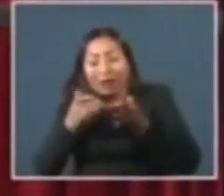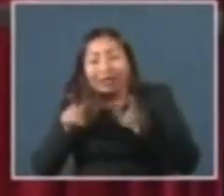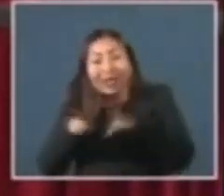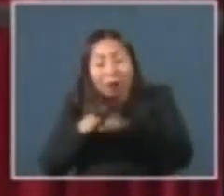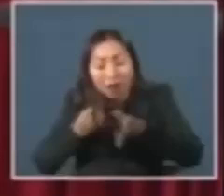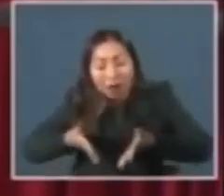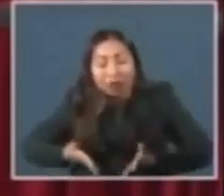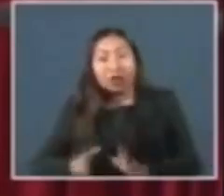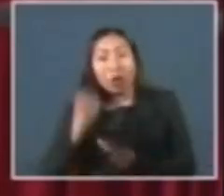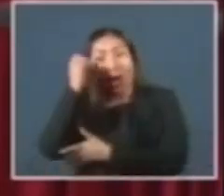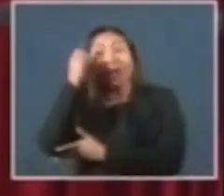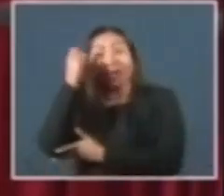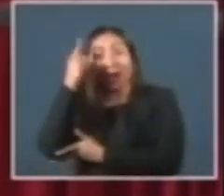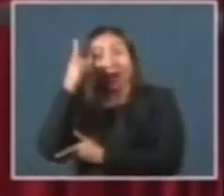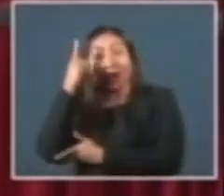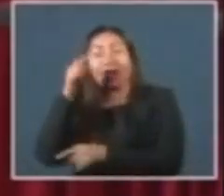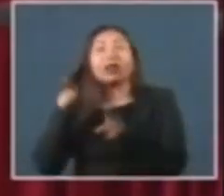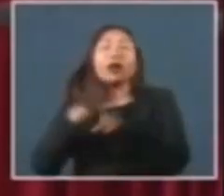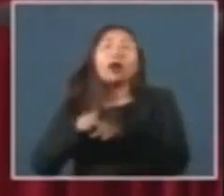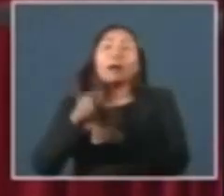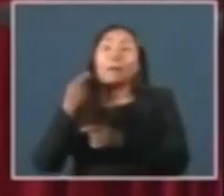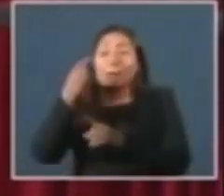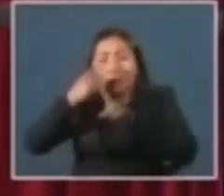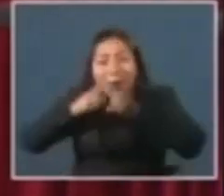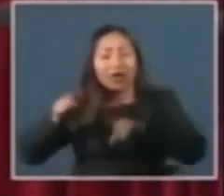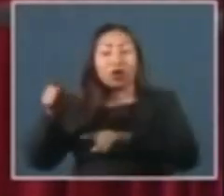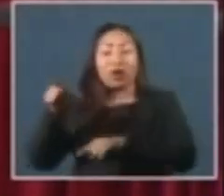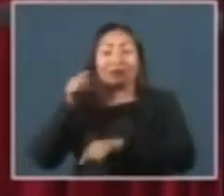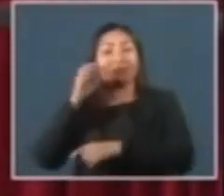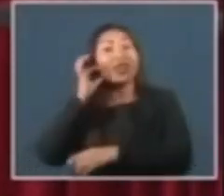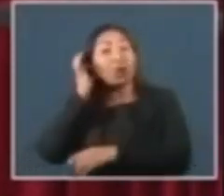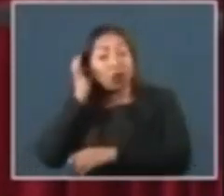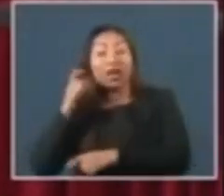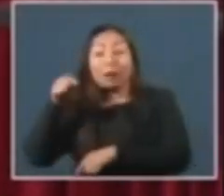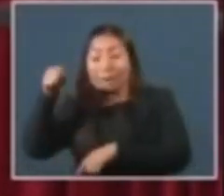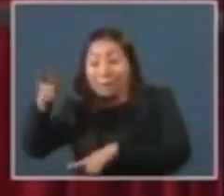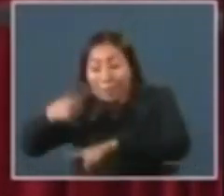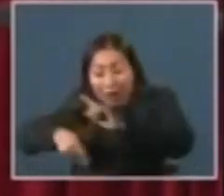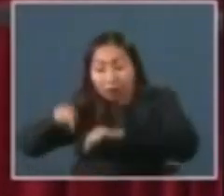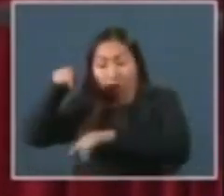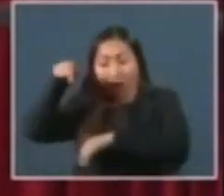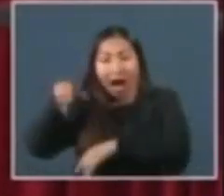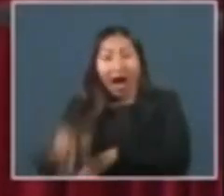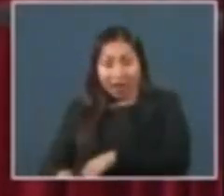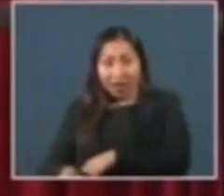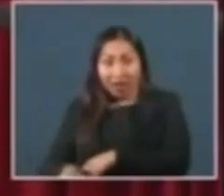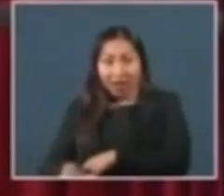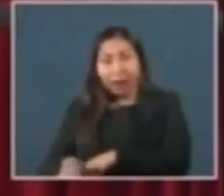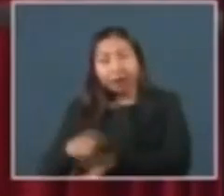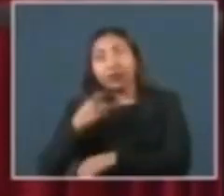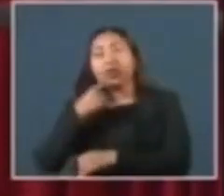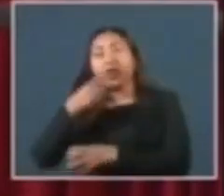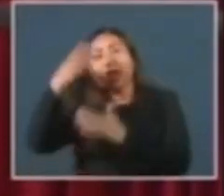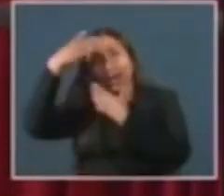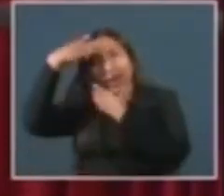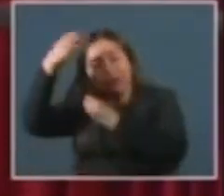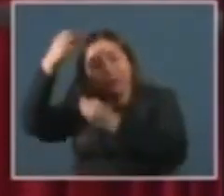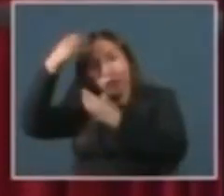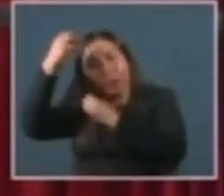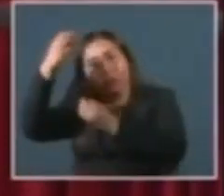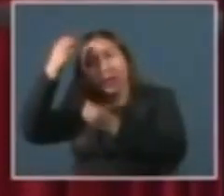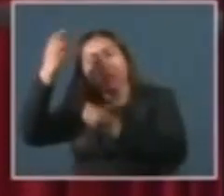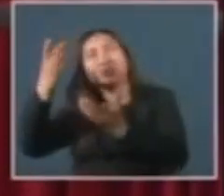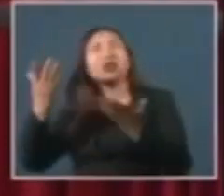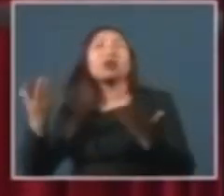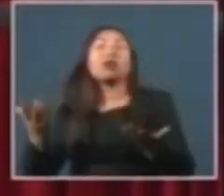Pero ella vino aquí y lo dijo. Y usted sabe que la información sensitiva, mientras